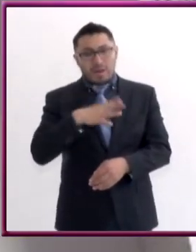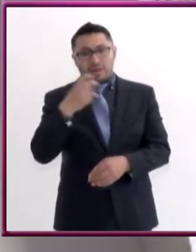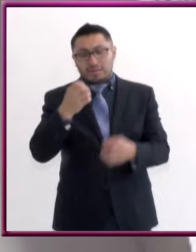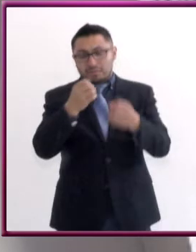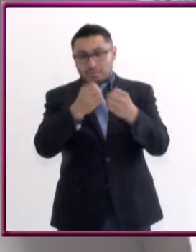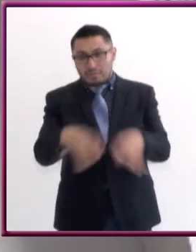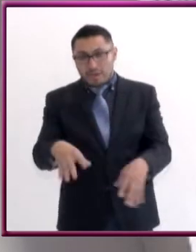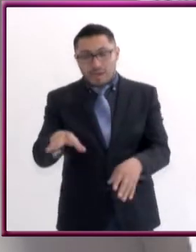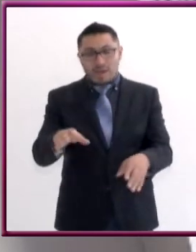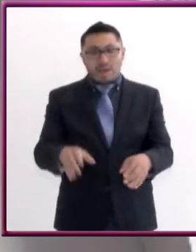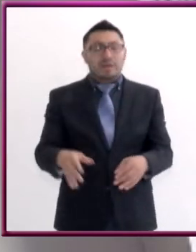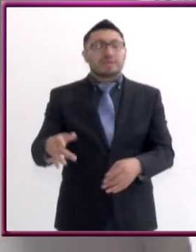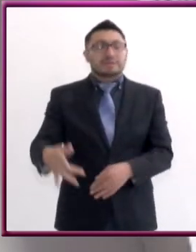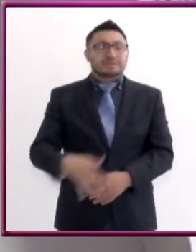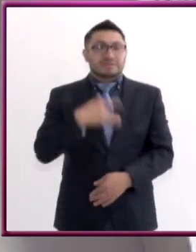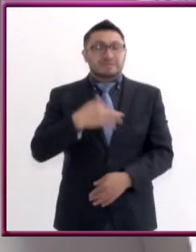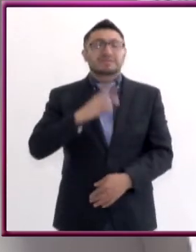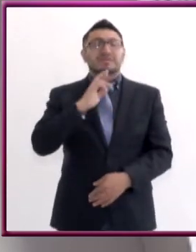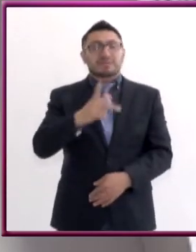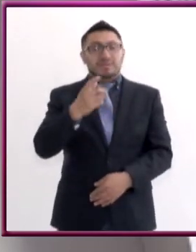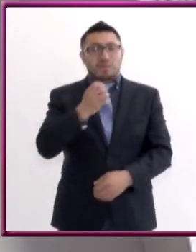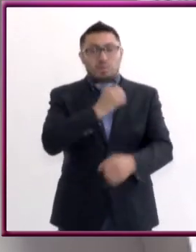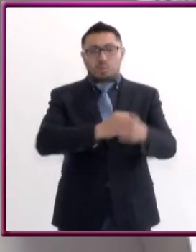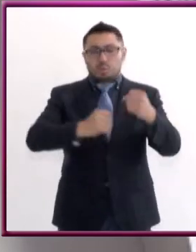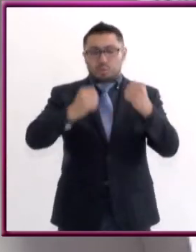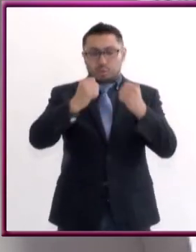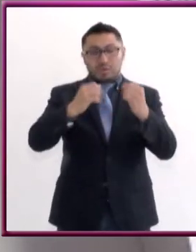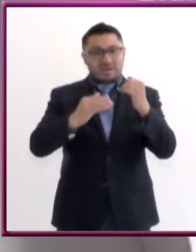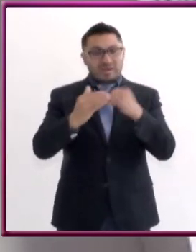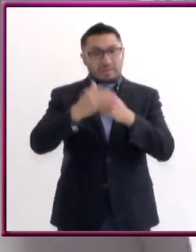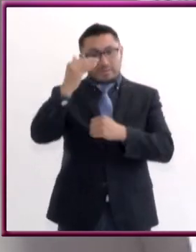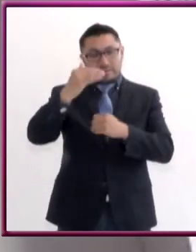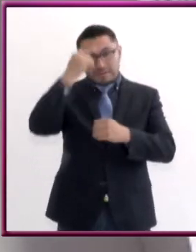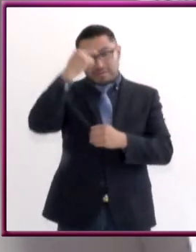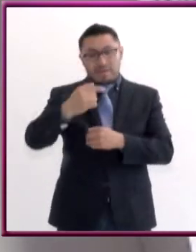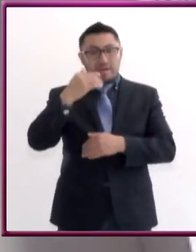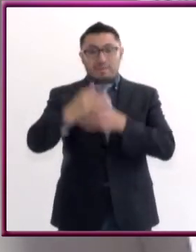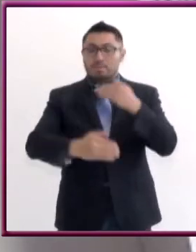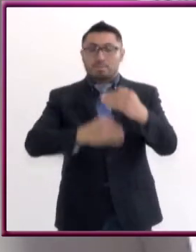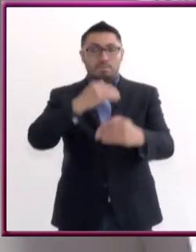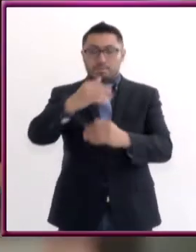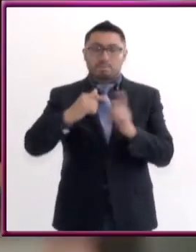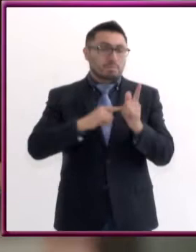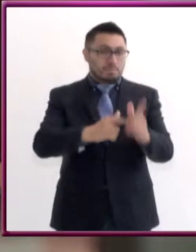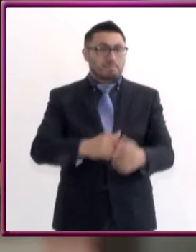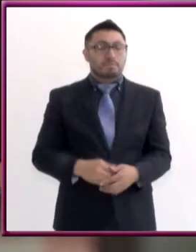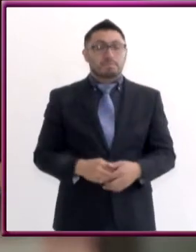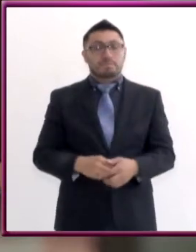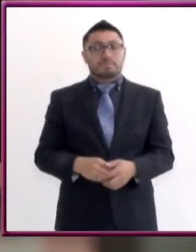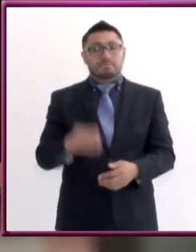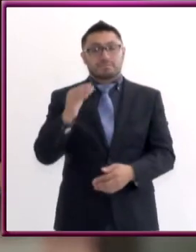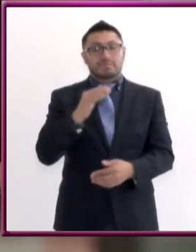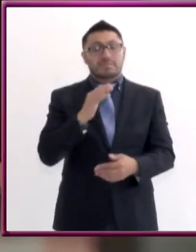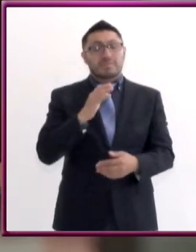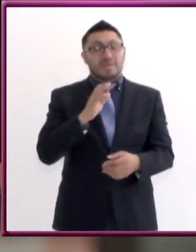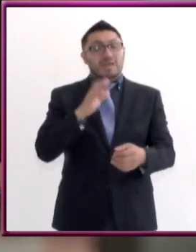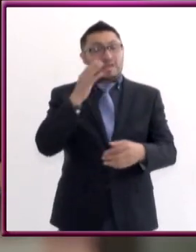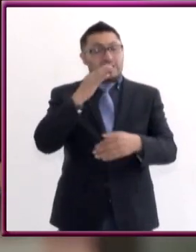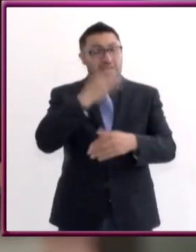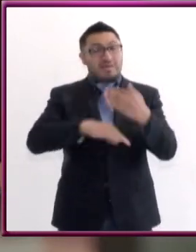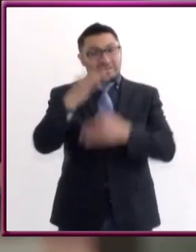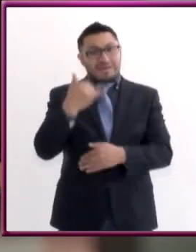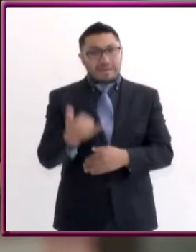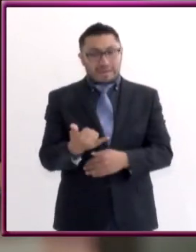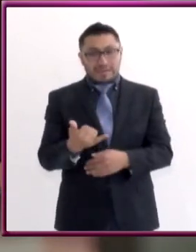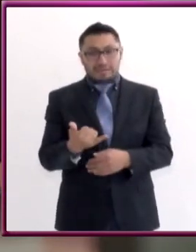esta experiencia mucho más fortalecidos para poder enfrentar lo siguiente. ¿Y qué papel juega